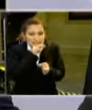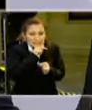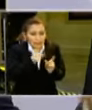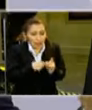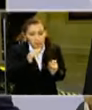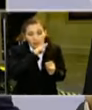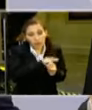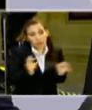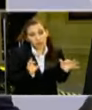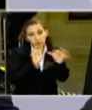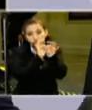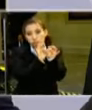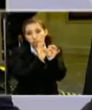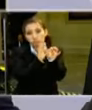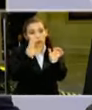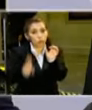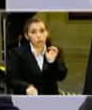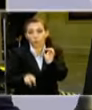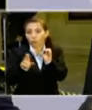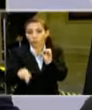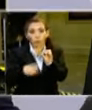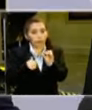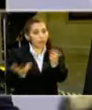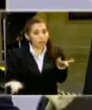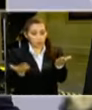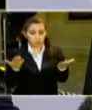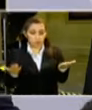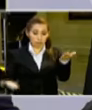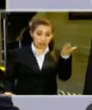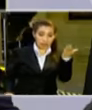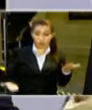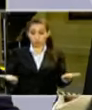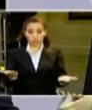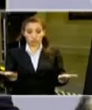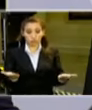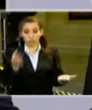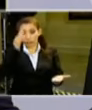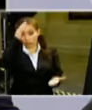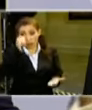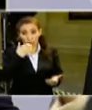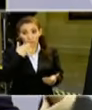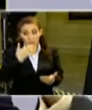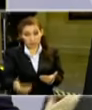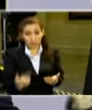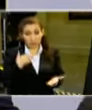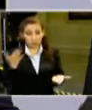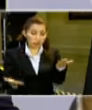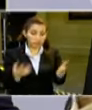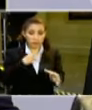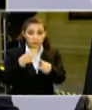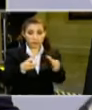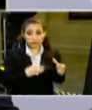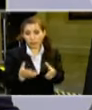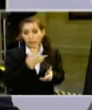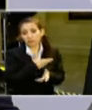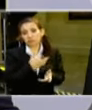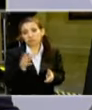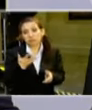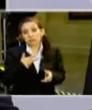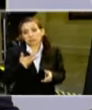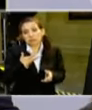su propio peso. Nunca vamos a lograr equilibrar todos estos tratados en nuestras balanzas comerciales. Vamos a tener